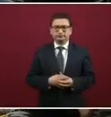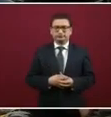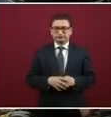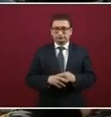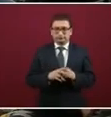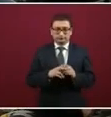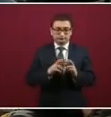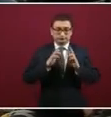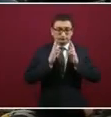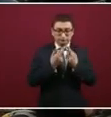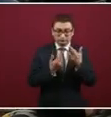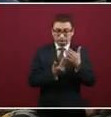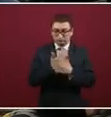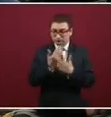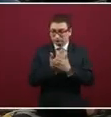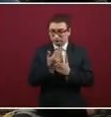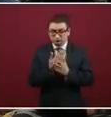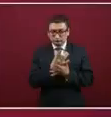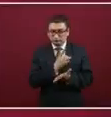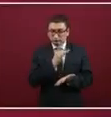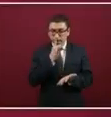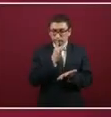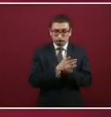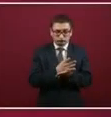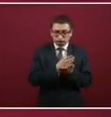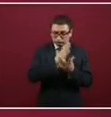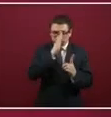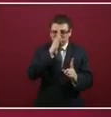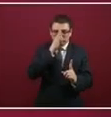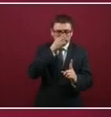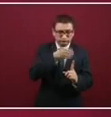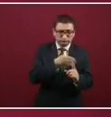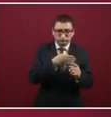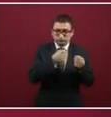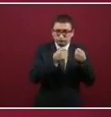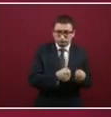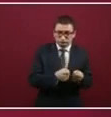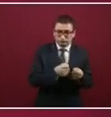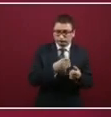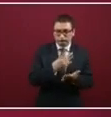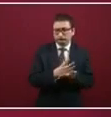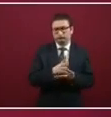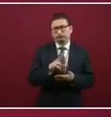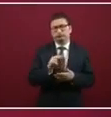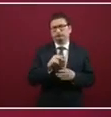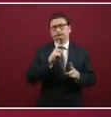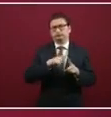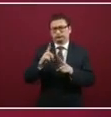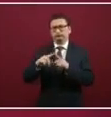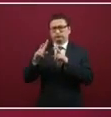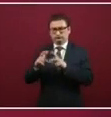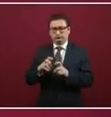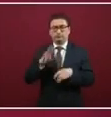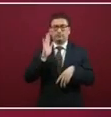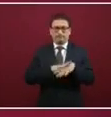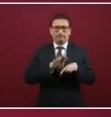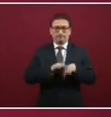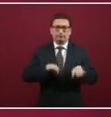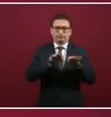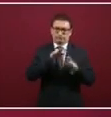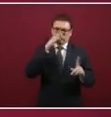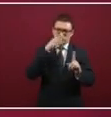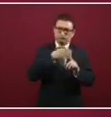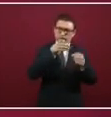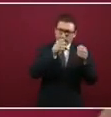la reunión de la mañana es para seguridad. Ese es el tema central, la